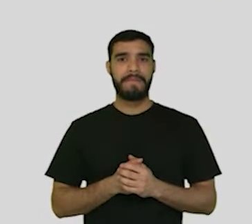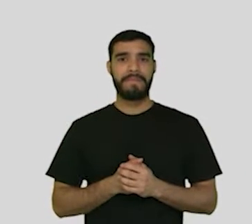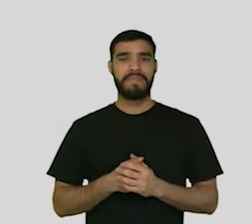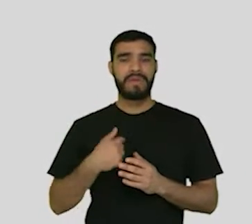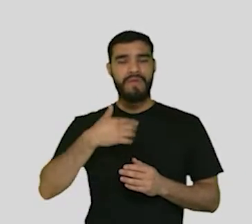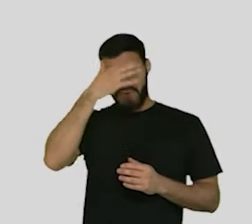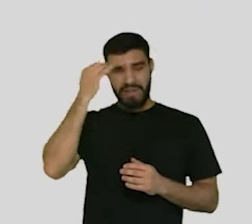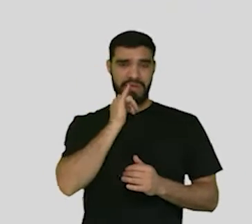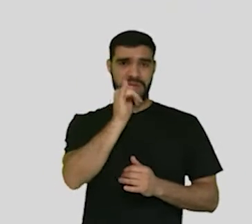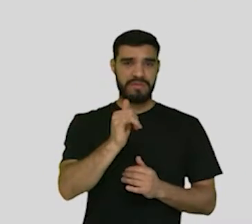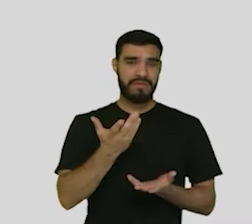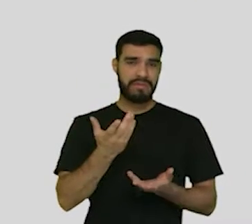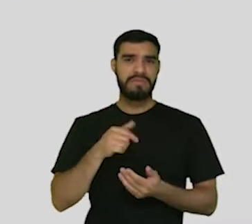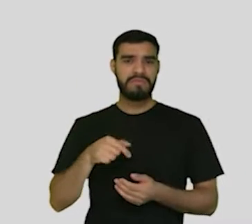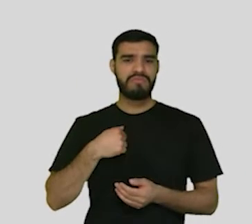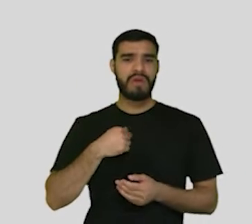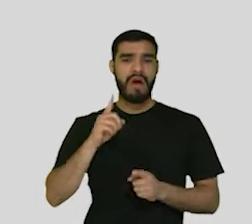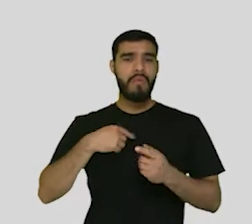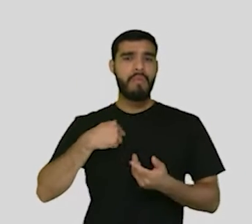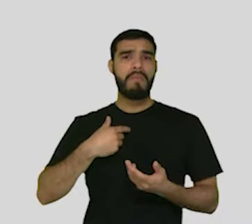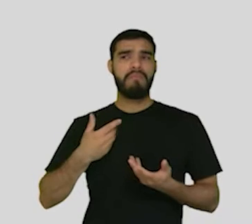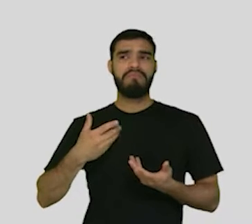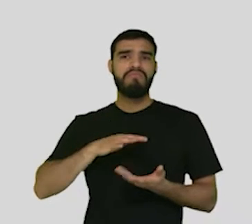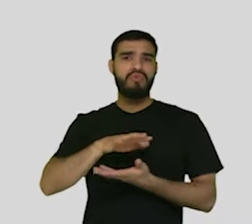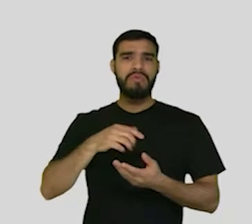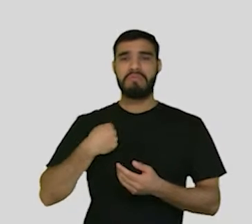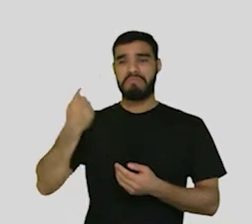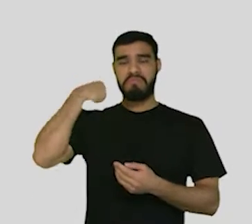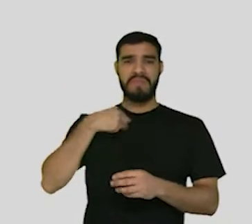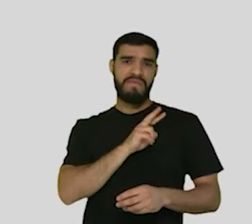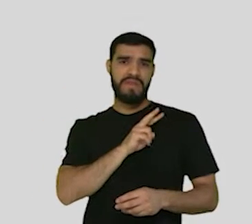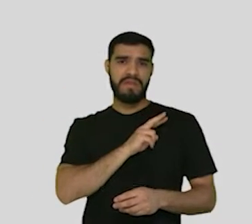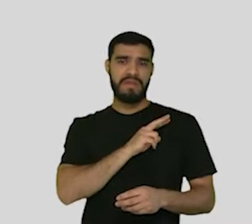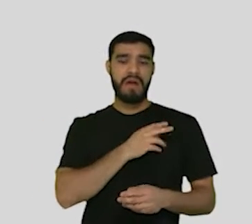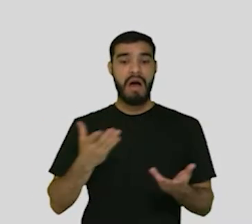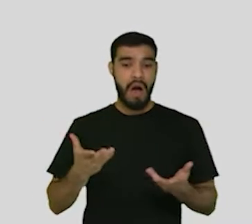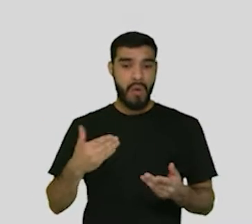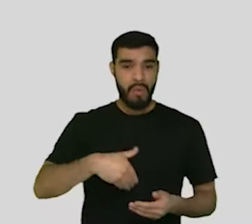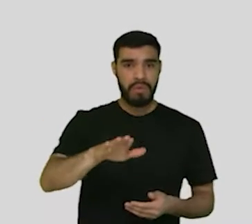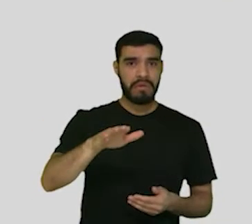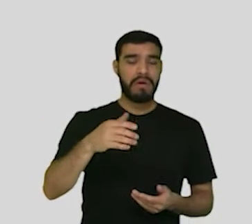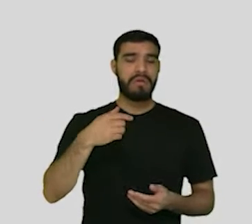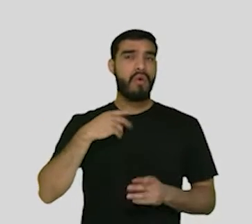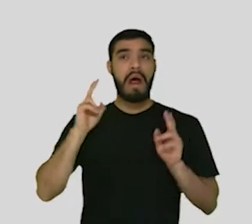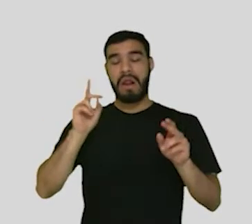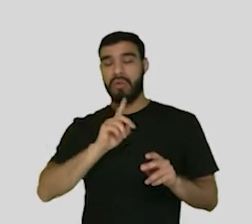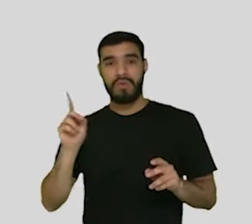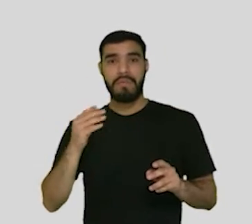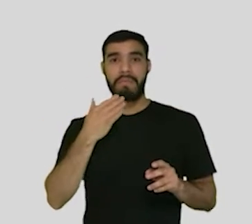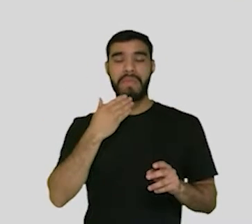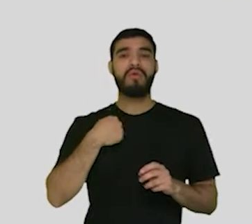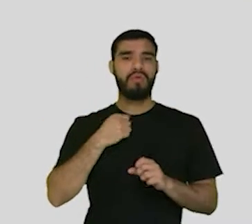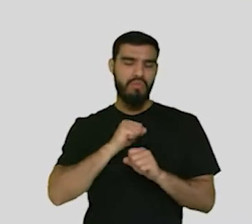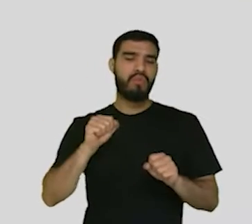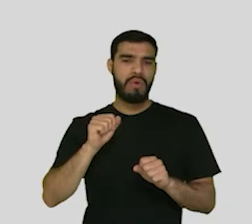esa yo creo que na te cote bebe mo peo hasai pa na te cote meo peo hasa seja e y amara